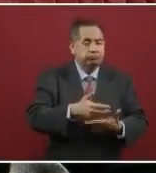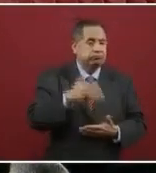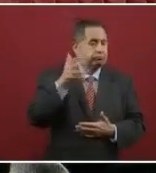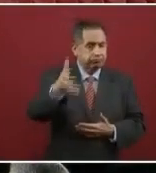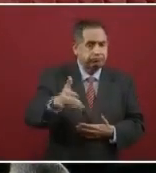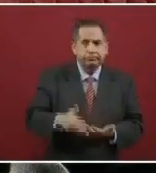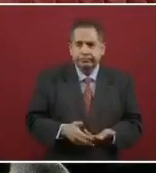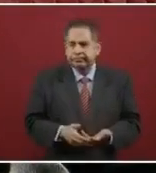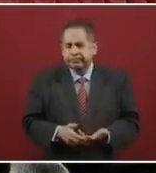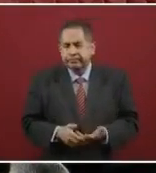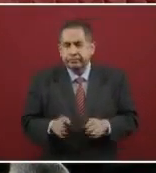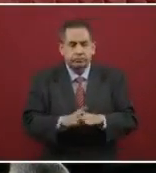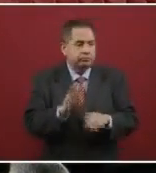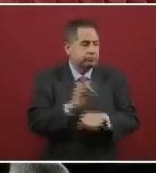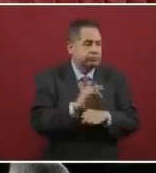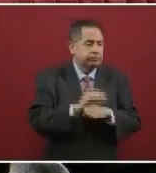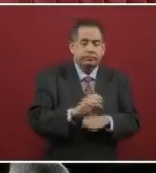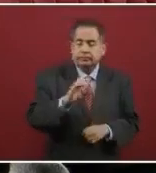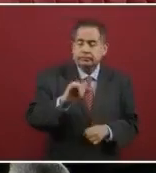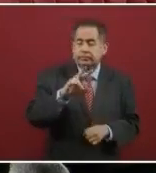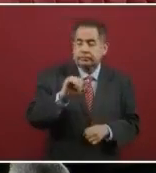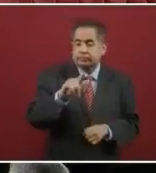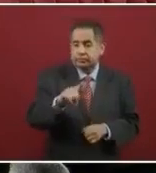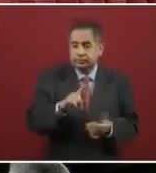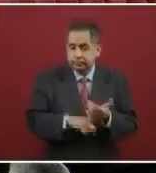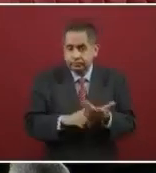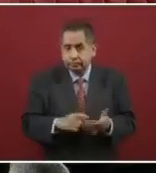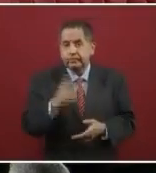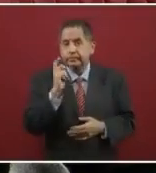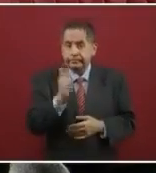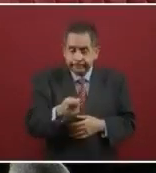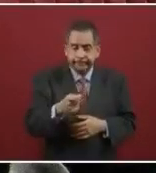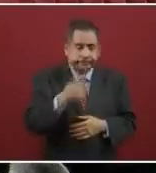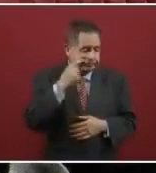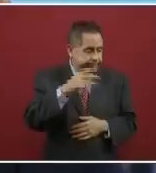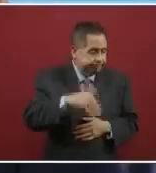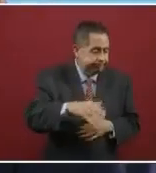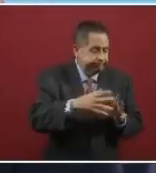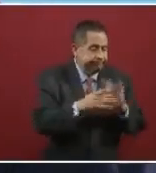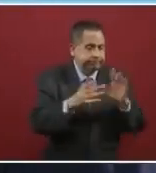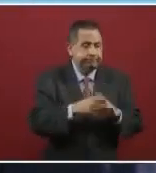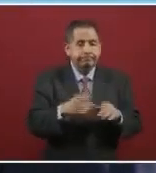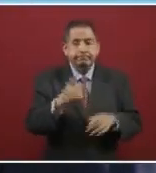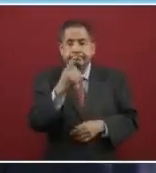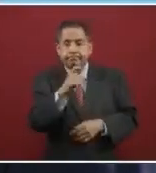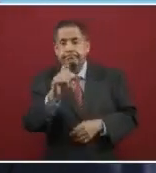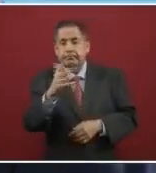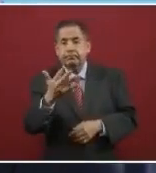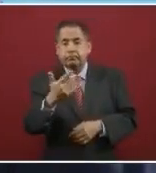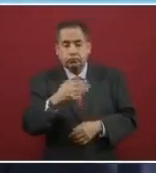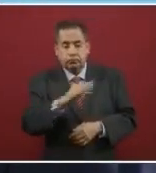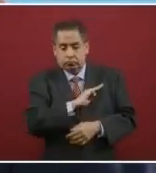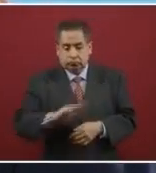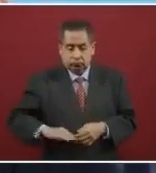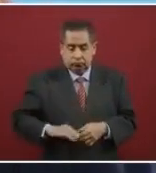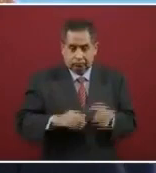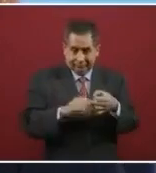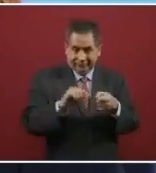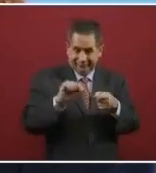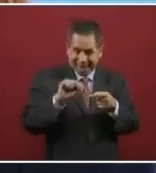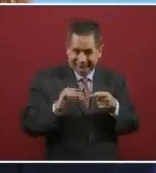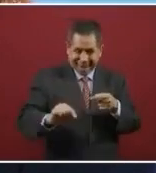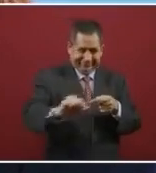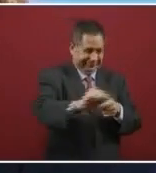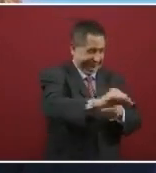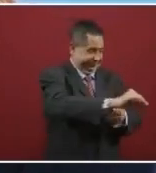de fortaleciendo la protección civil, y aquí lo que se busca es que en 150 municipios que son aledaños o que tienen que ver